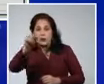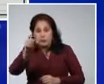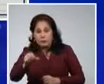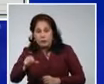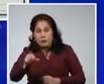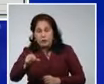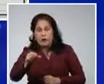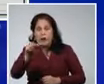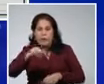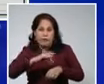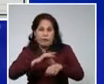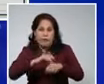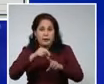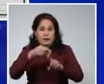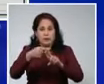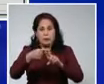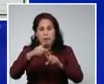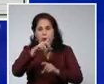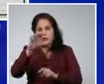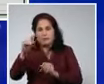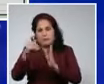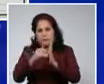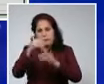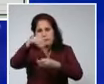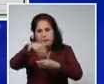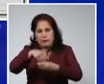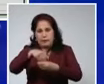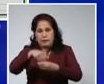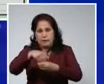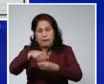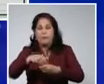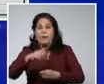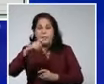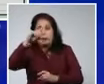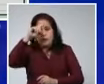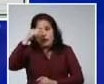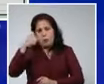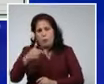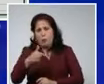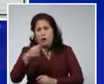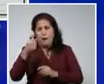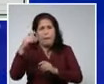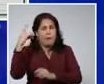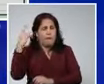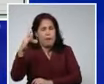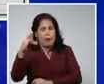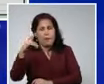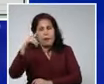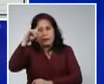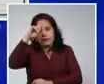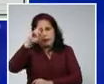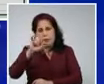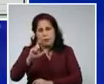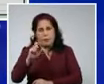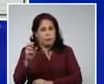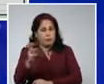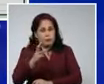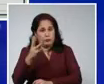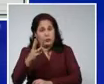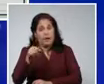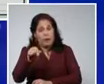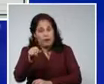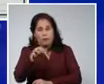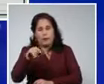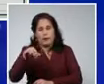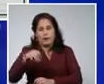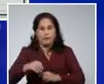250,3 por 100.000 habitantes, San Juan y Martínez, La Palma y San Luis. Este es Pinar del